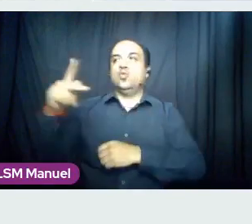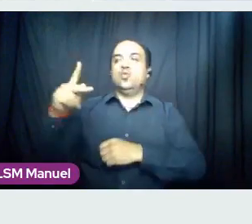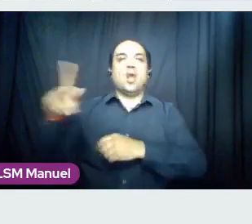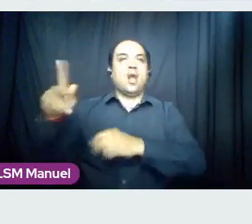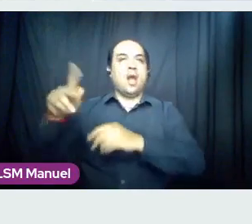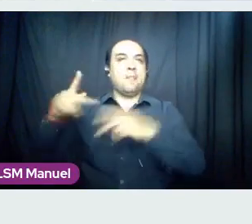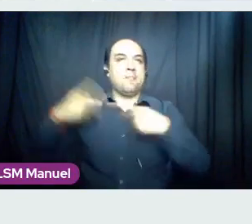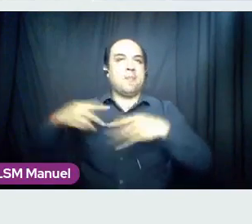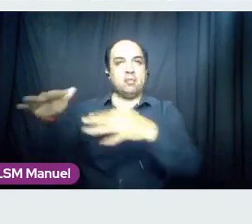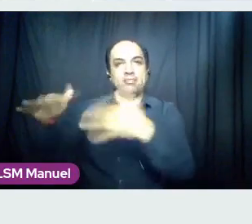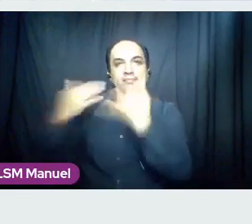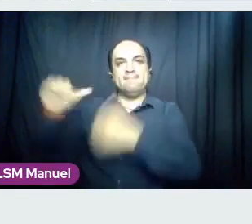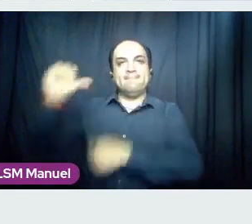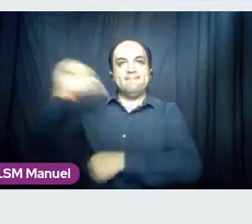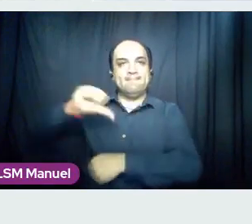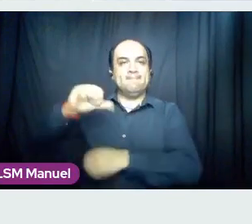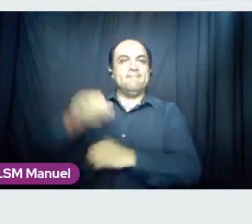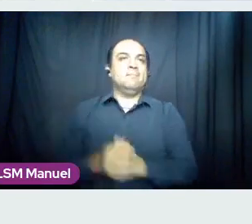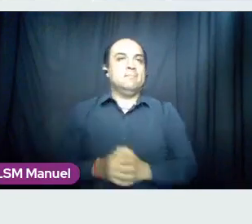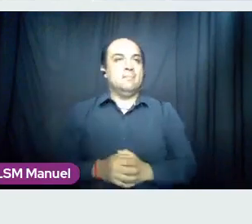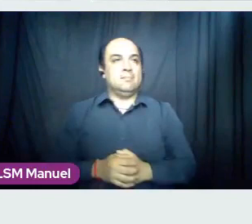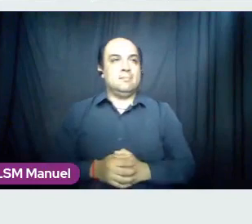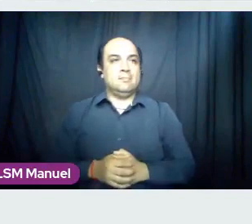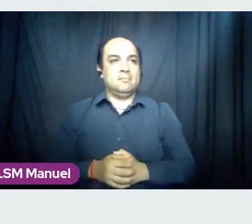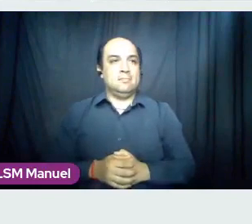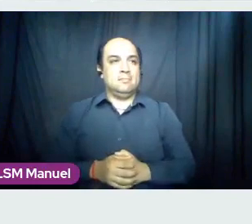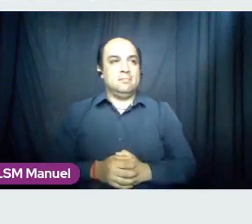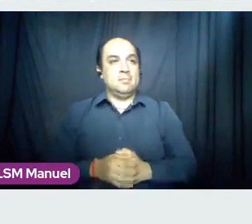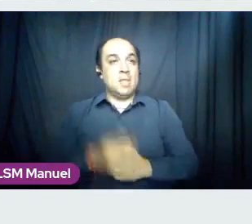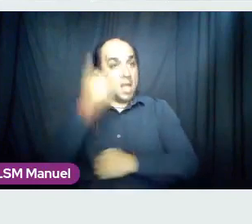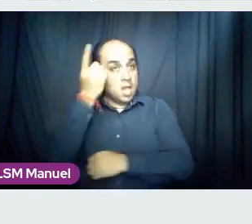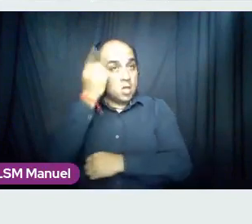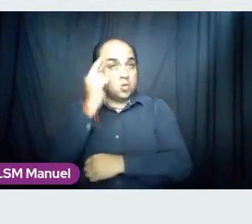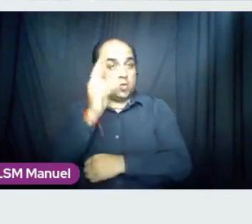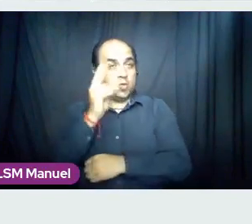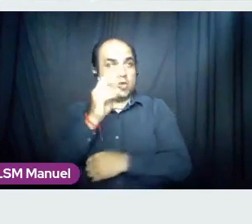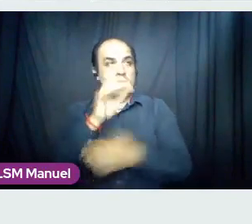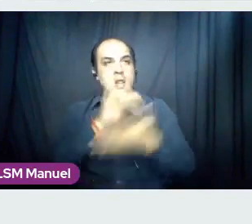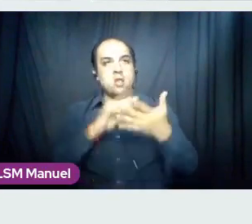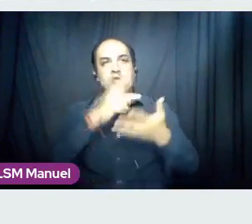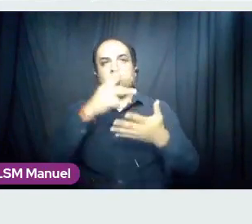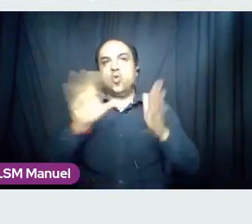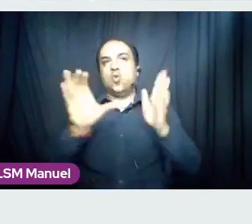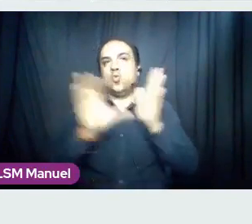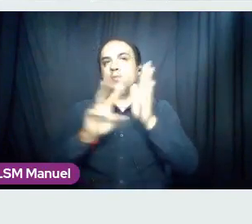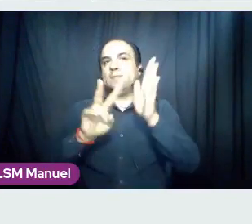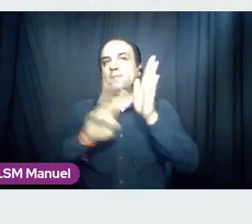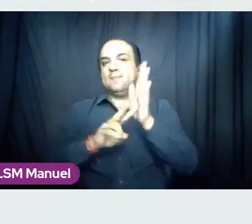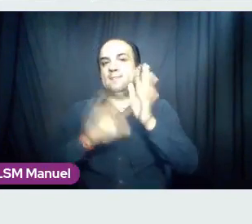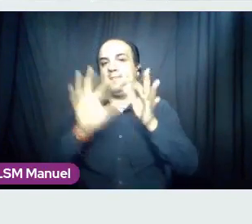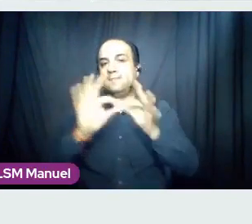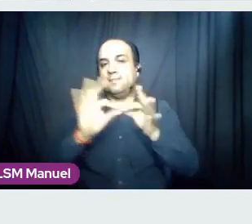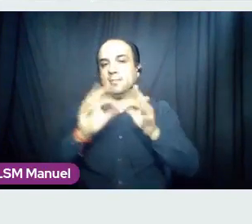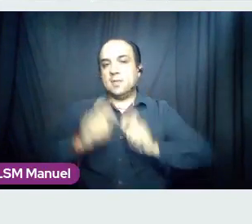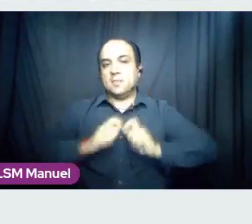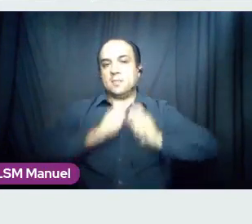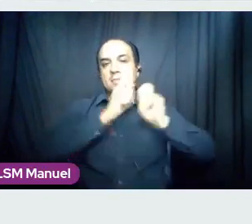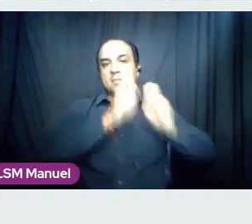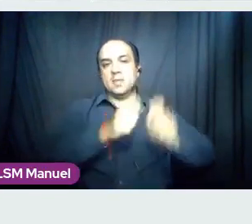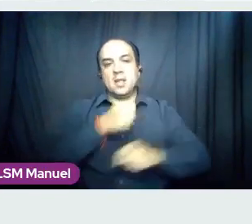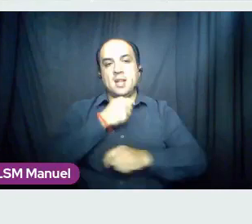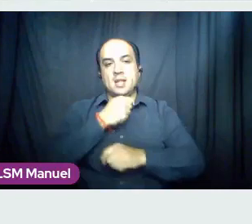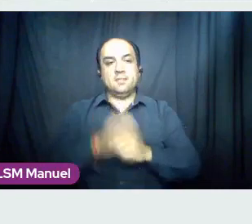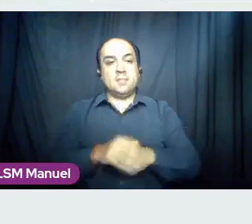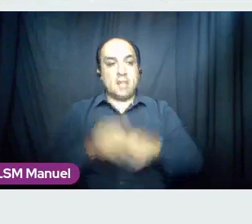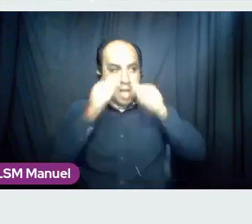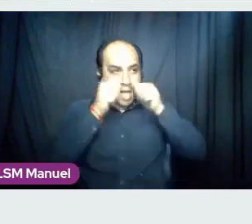acompaña el día de hoy. Y doctor, bueno, pues leo su semblanza curricular para ceder el uso de la voz y bueno, pues para estar